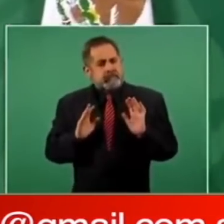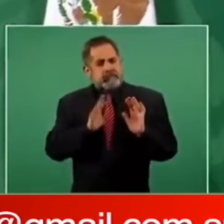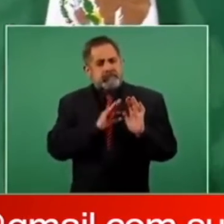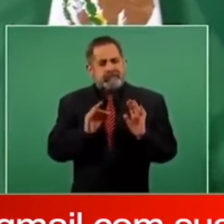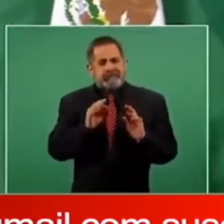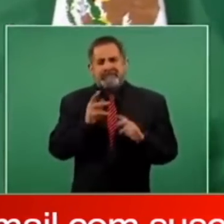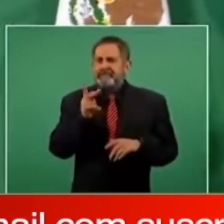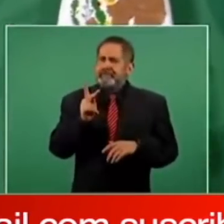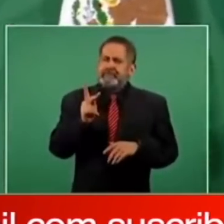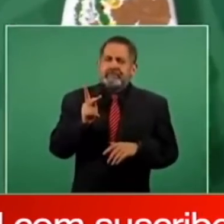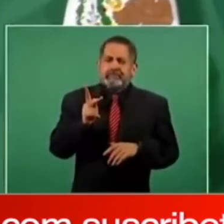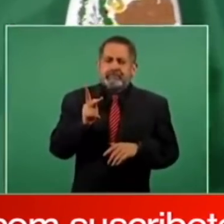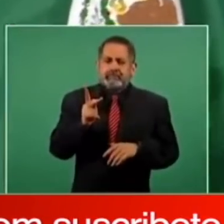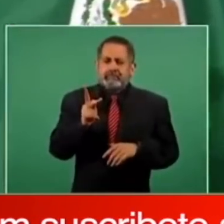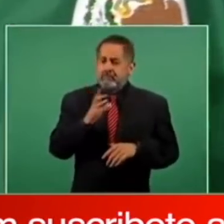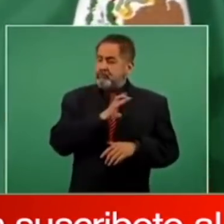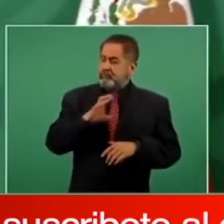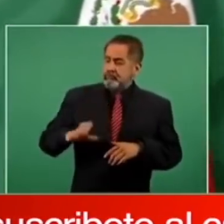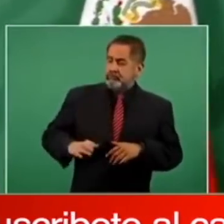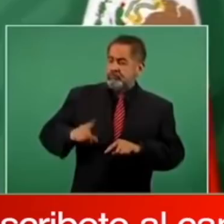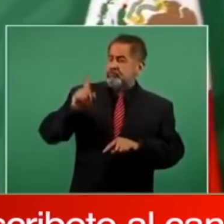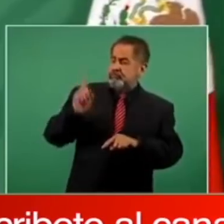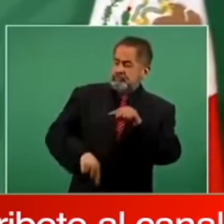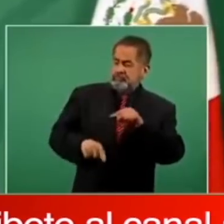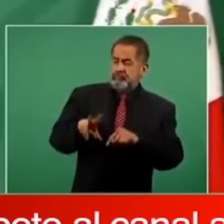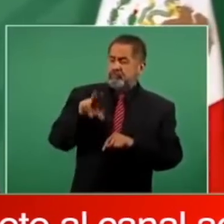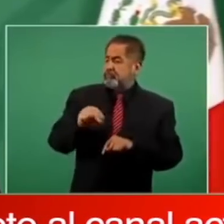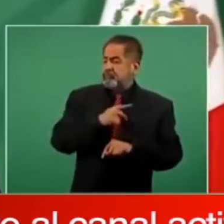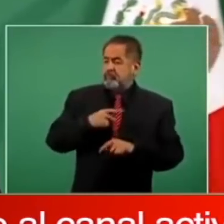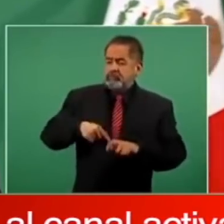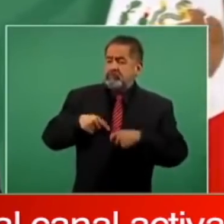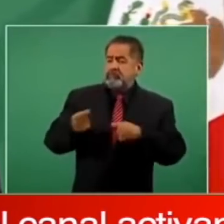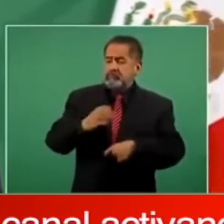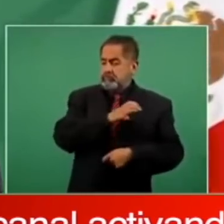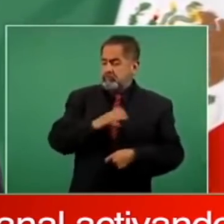pero no quitarles el derecho